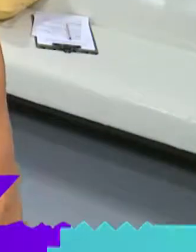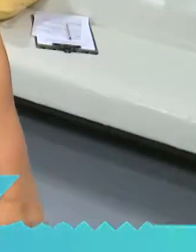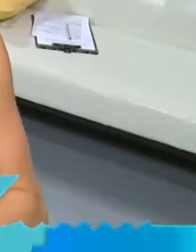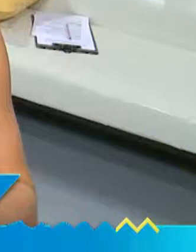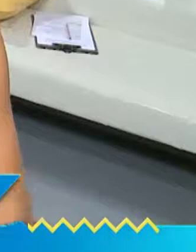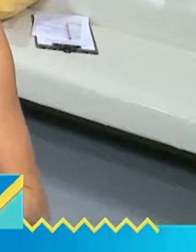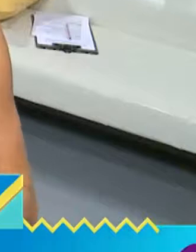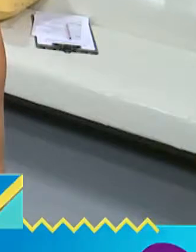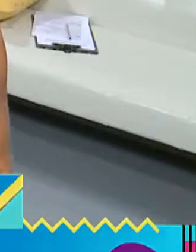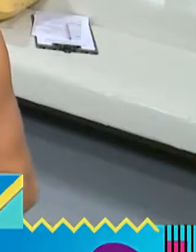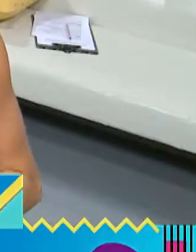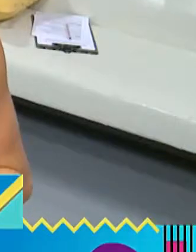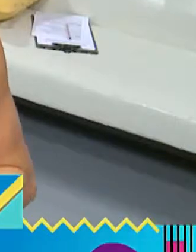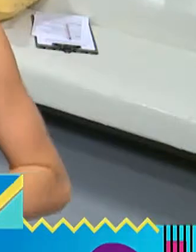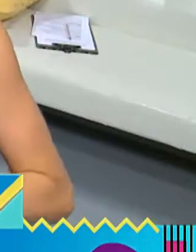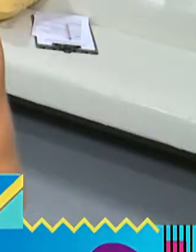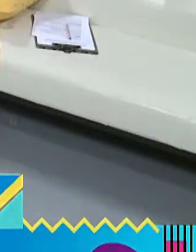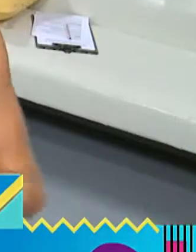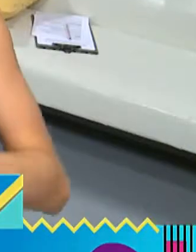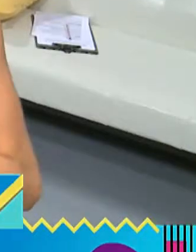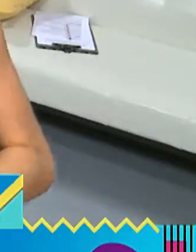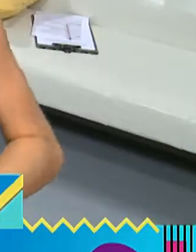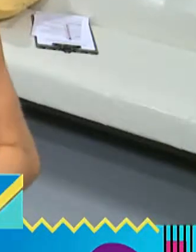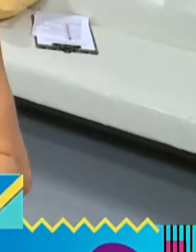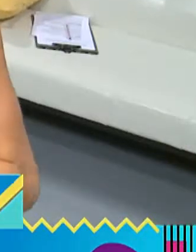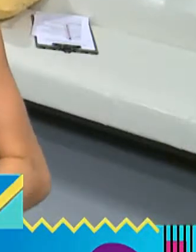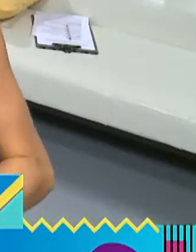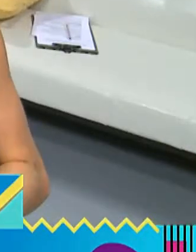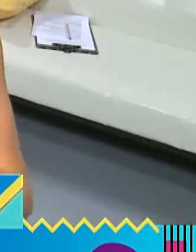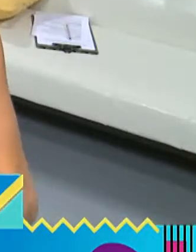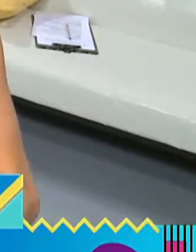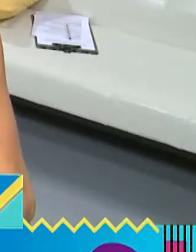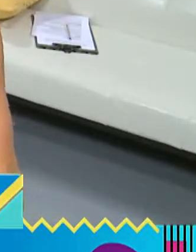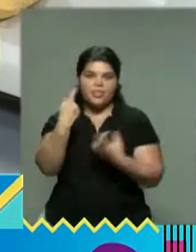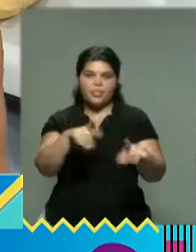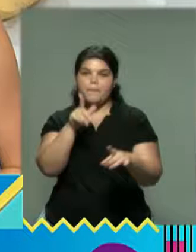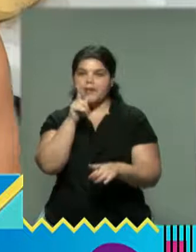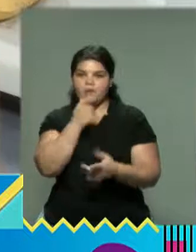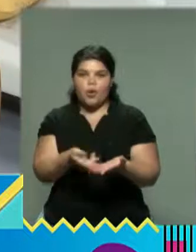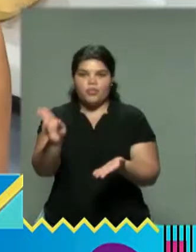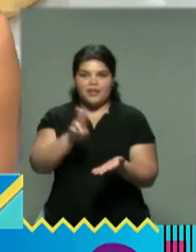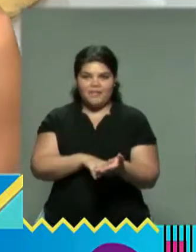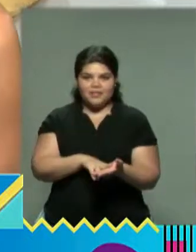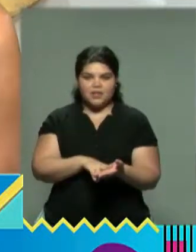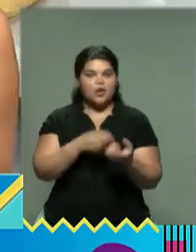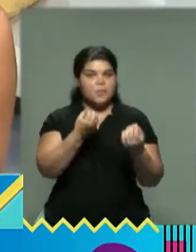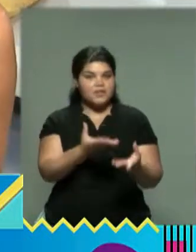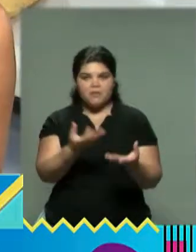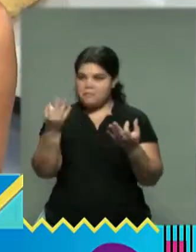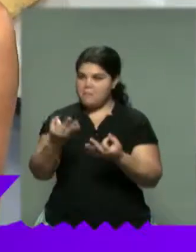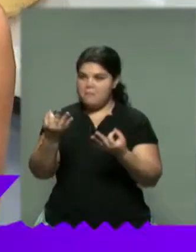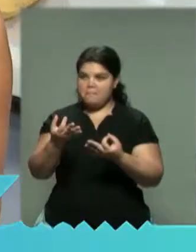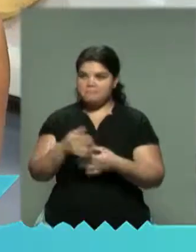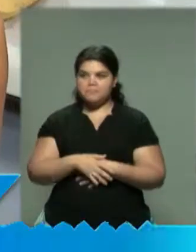buenas tardes, bienvenidos a un nuevo Distintos Parecidos. Estamos a mitad de semana y Distintos Parecidos otra vez al aire. ¿Cómo estás, Caro? Muy bien, Fer.